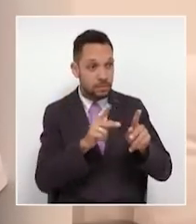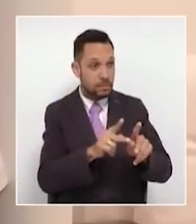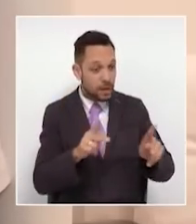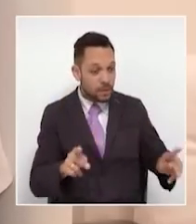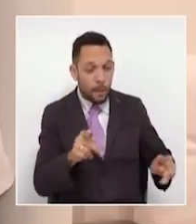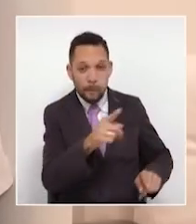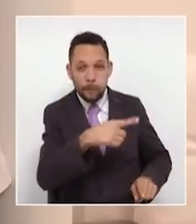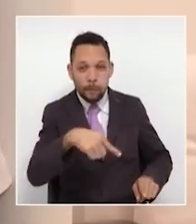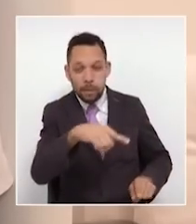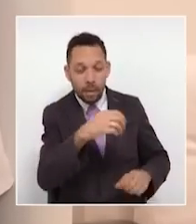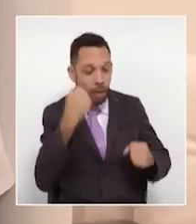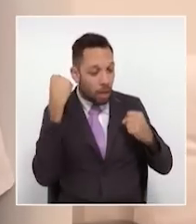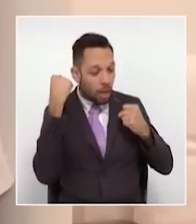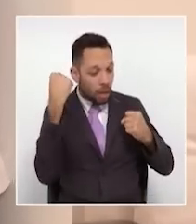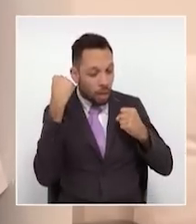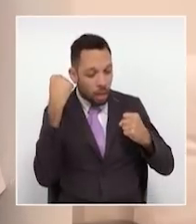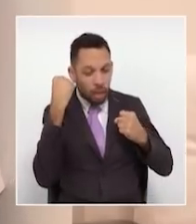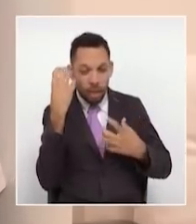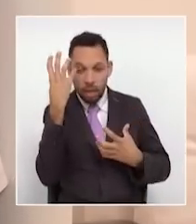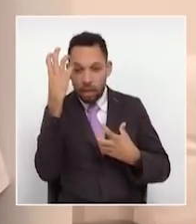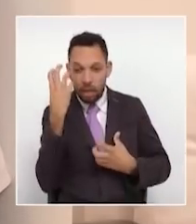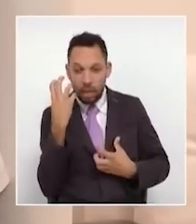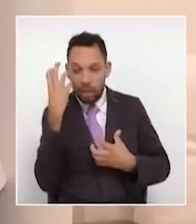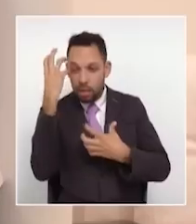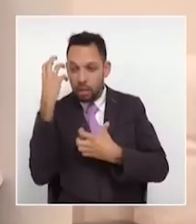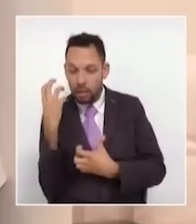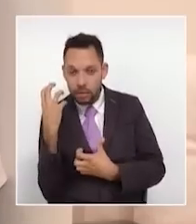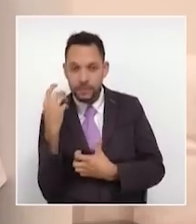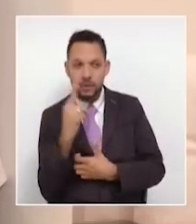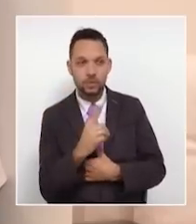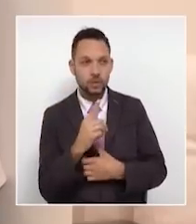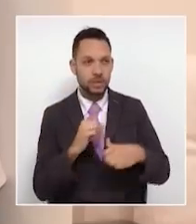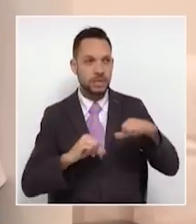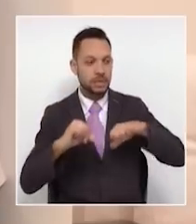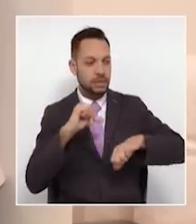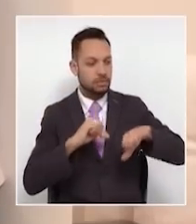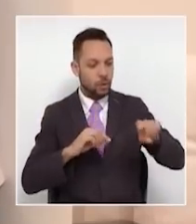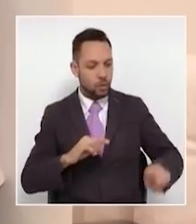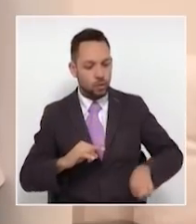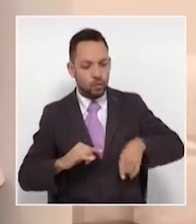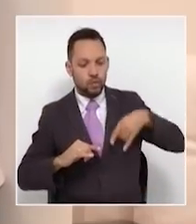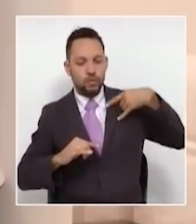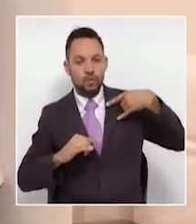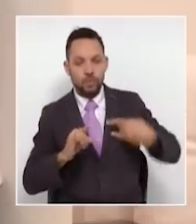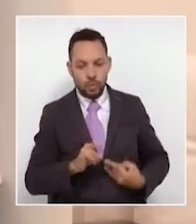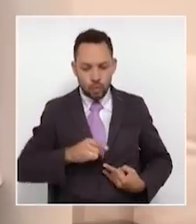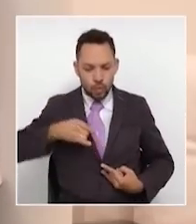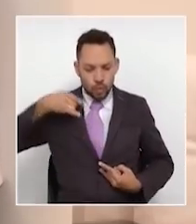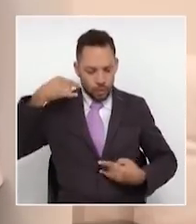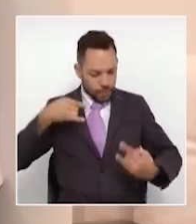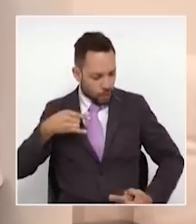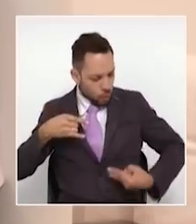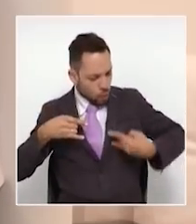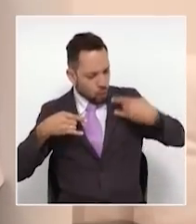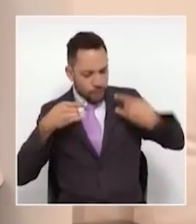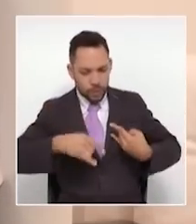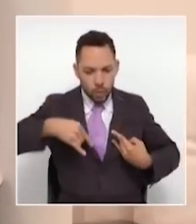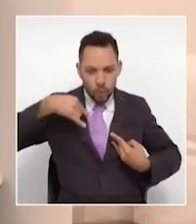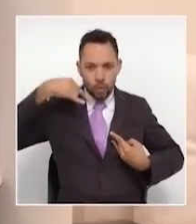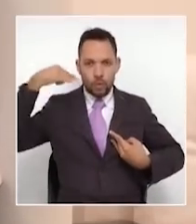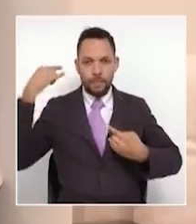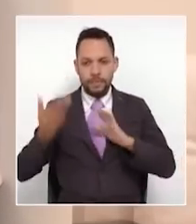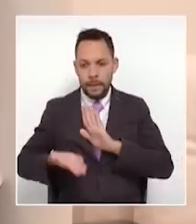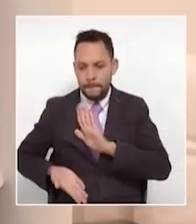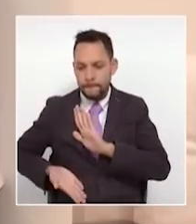depresión que le estamos llevando a nuestro cerebro esto en términos químicos lo que nos va a presentar es un aumento del